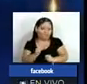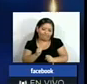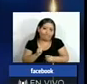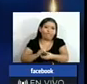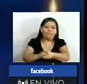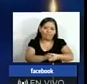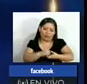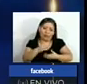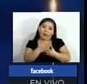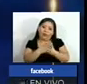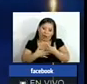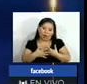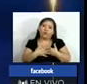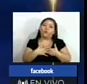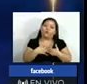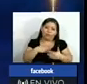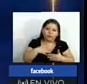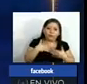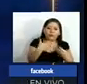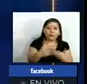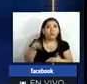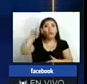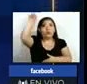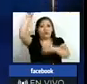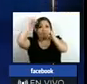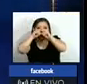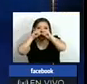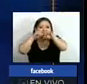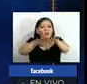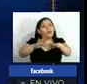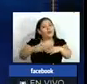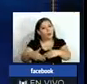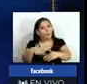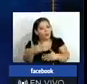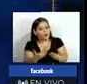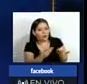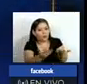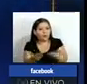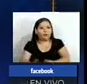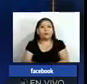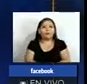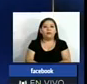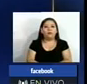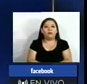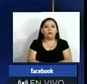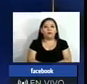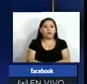puede donar su plasma. Dios lo va a bendecir después de esta gran acción.